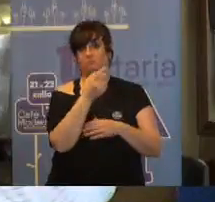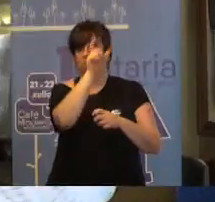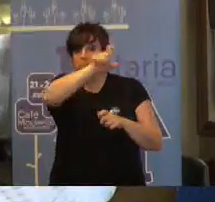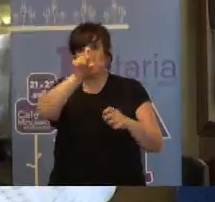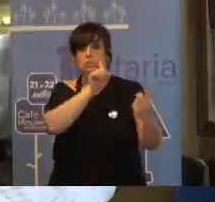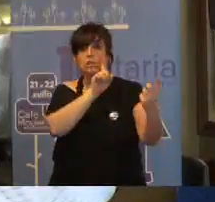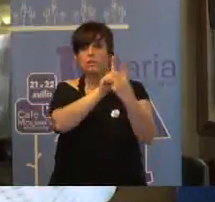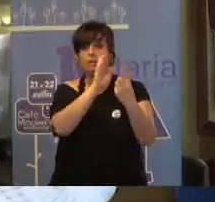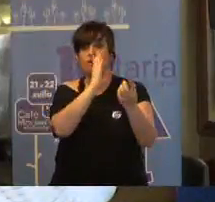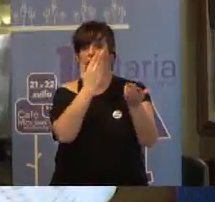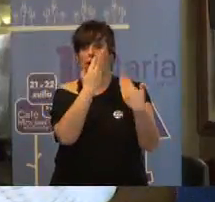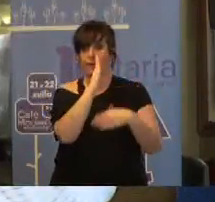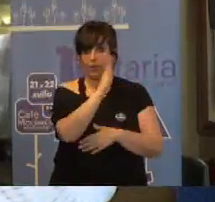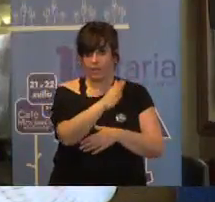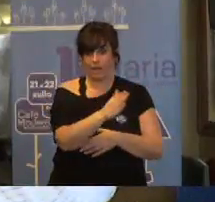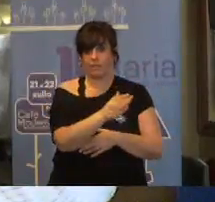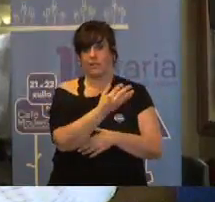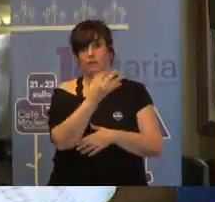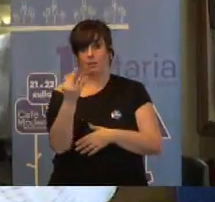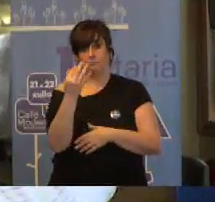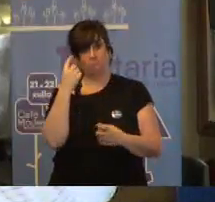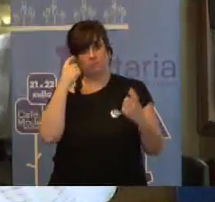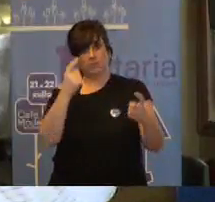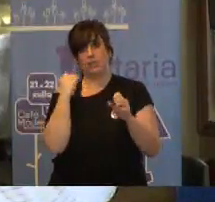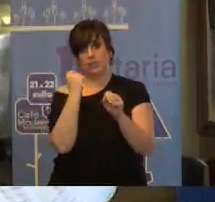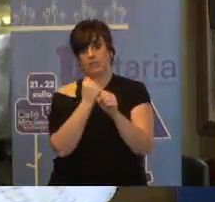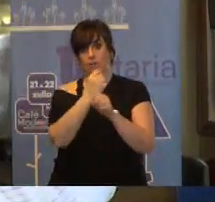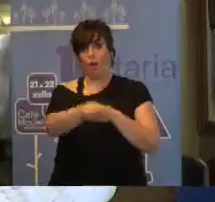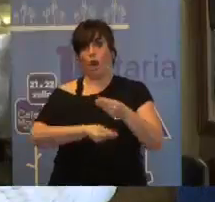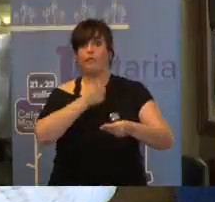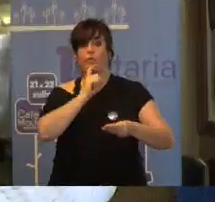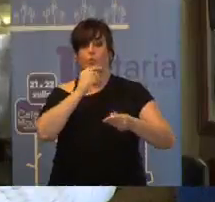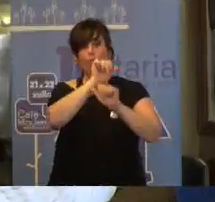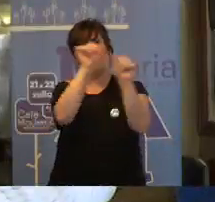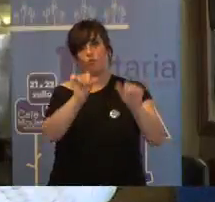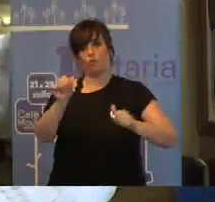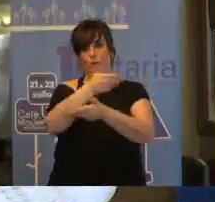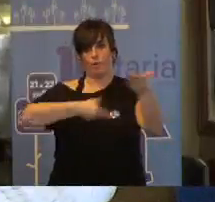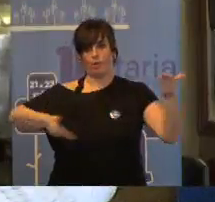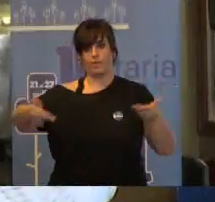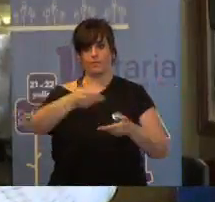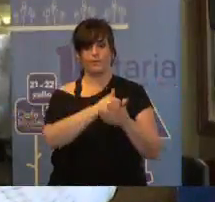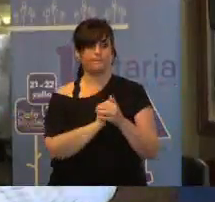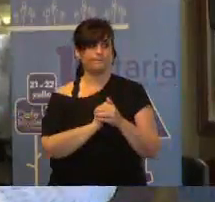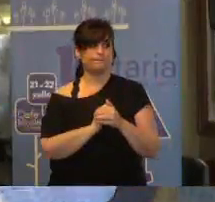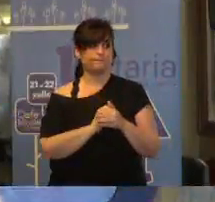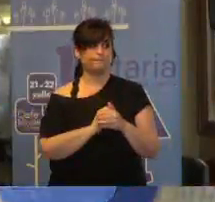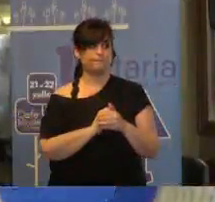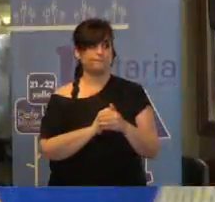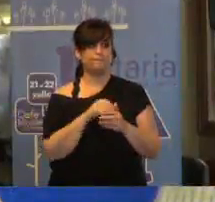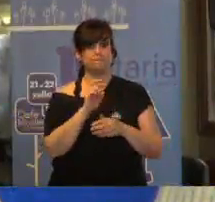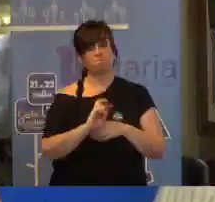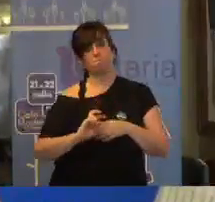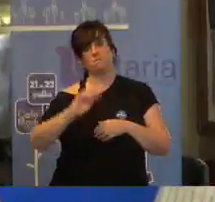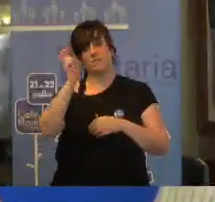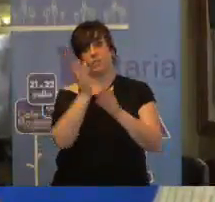coa cidadanía e facer este traballo de xeito colaborativo. Pero, por outra parte, non só